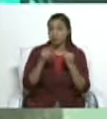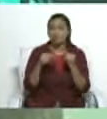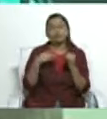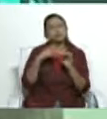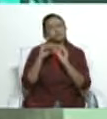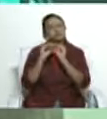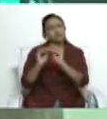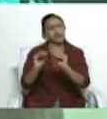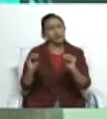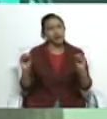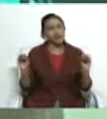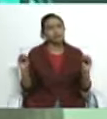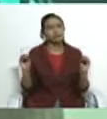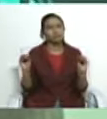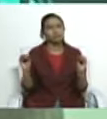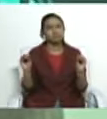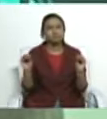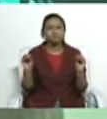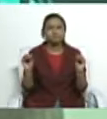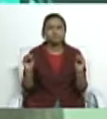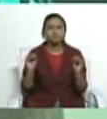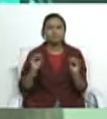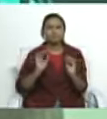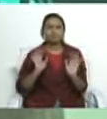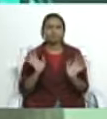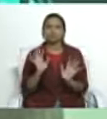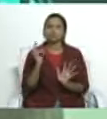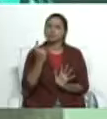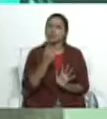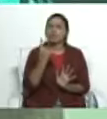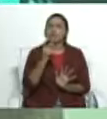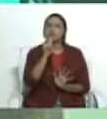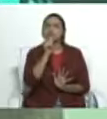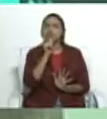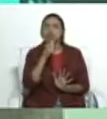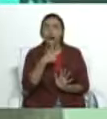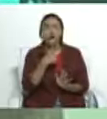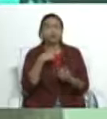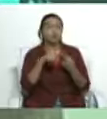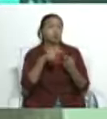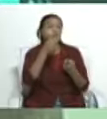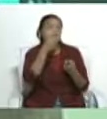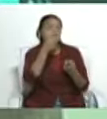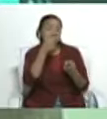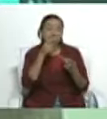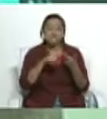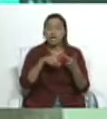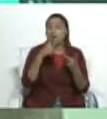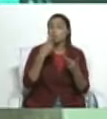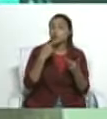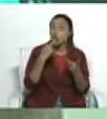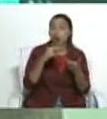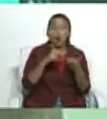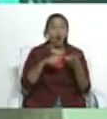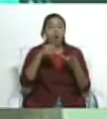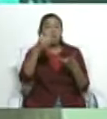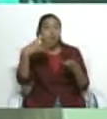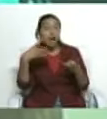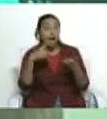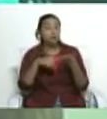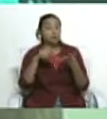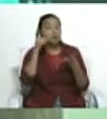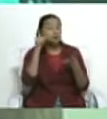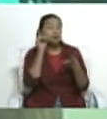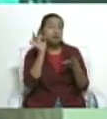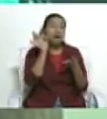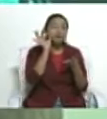país. Hoy no se trata del color verde, del color rojo, del color blanco, amarillo o azul. Hoy se